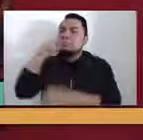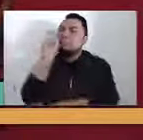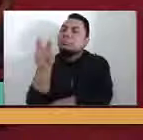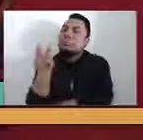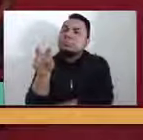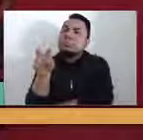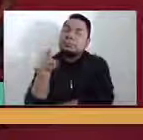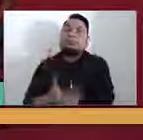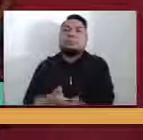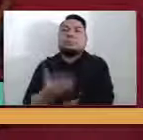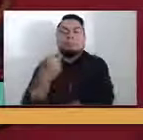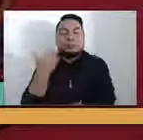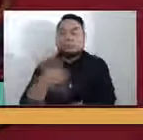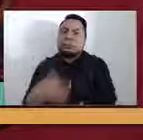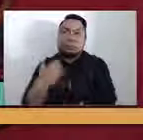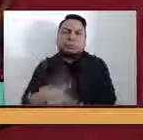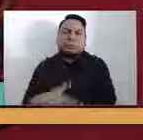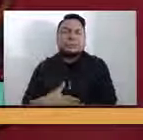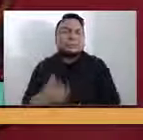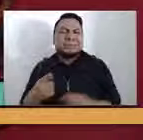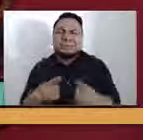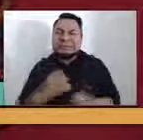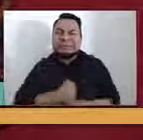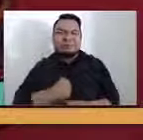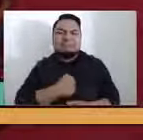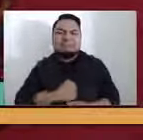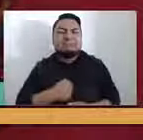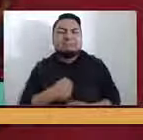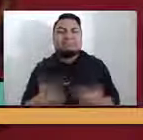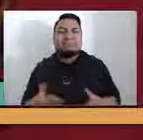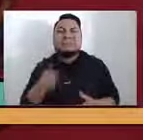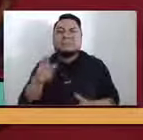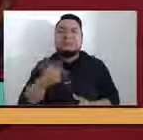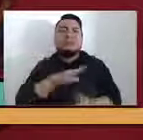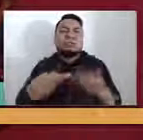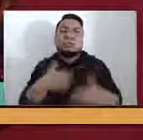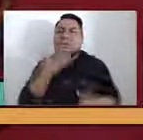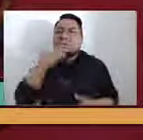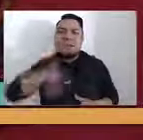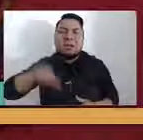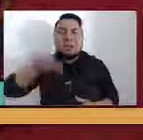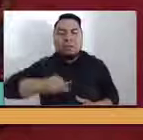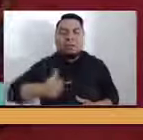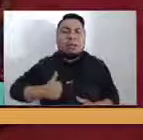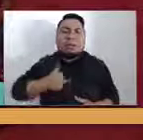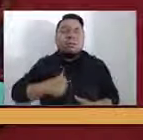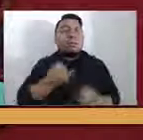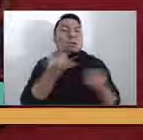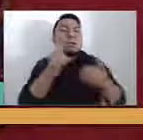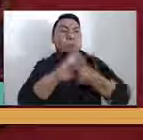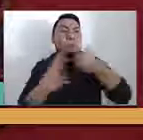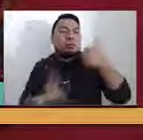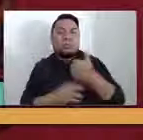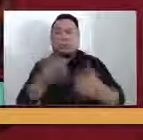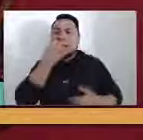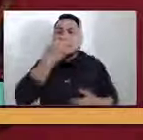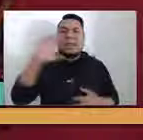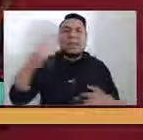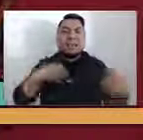sesión y la verdad que fue una sesión lamentable por la falta de conducta de algunos regidores que